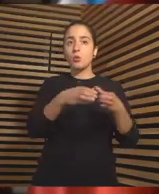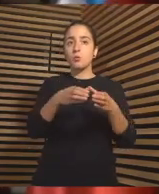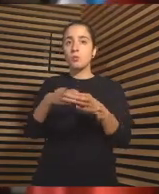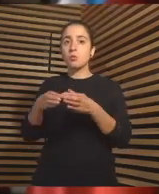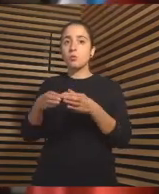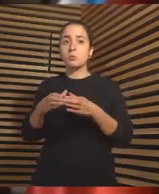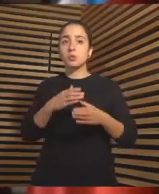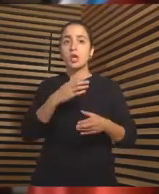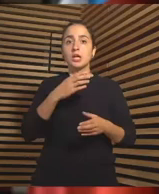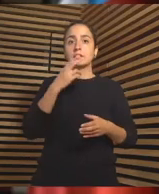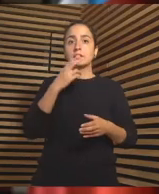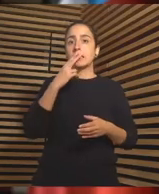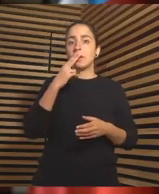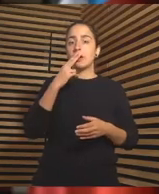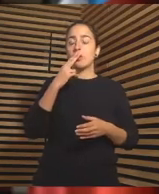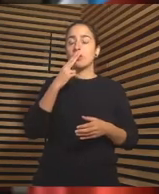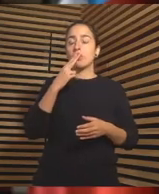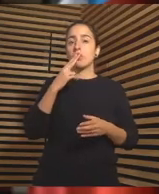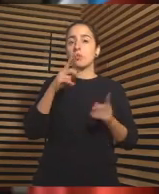antitabaco, los llamados veladores,